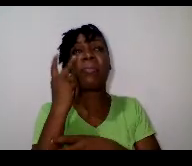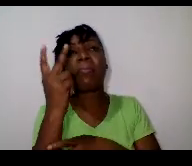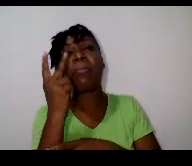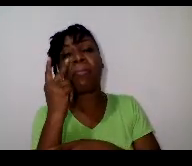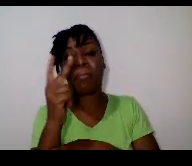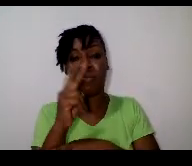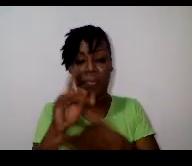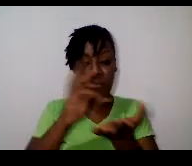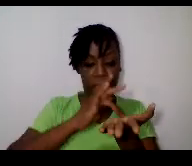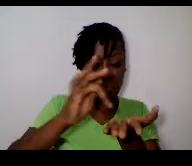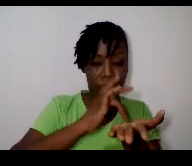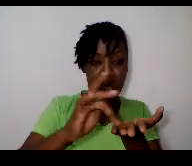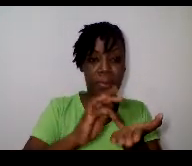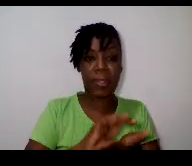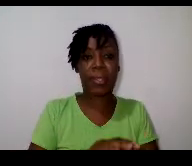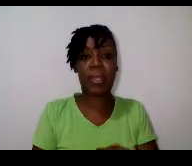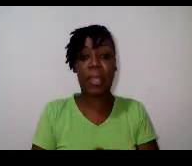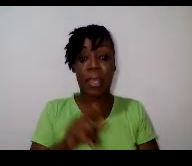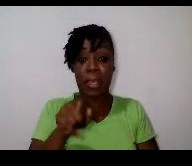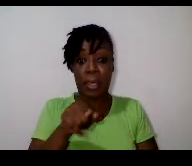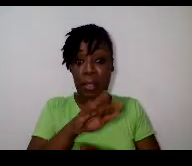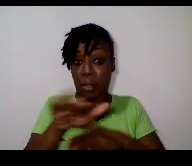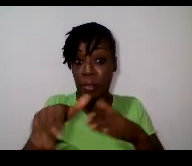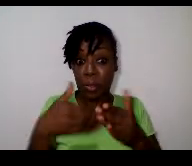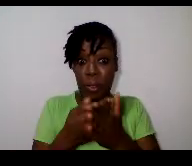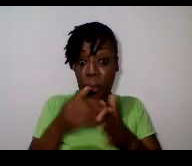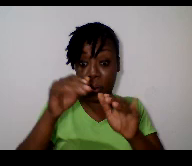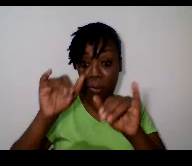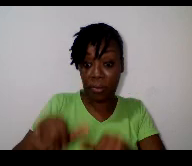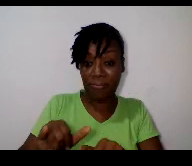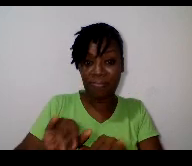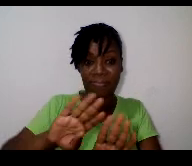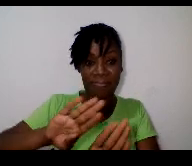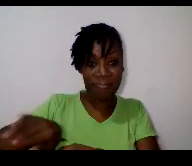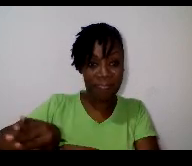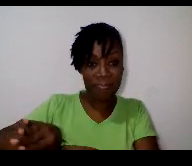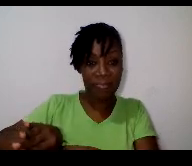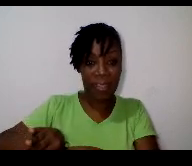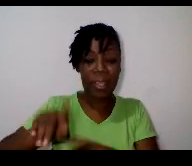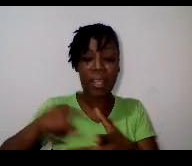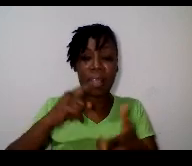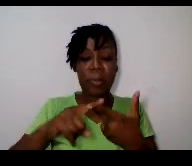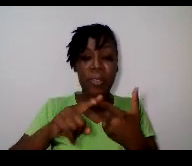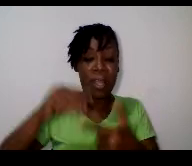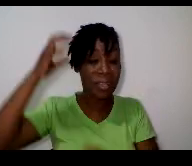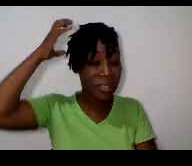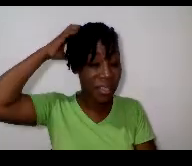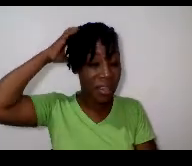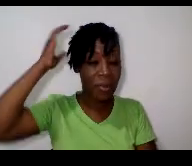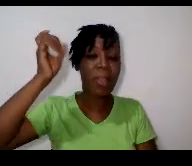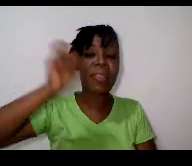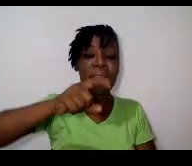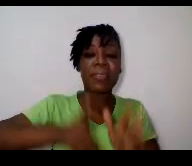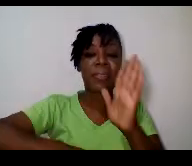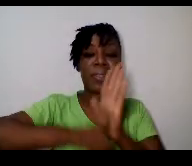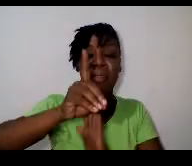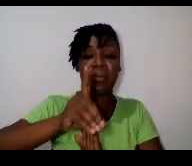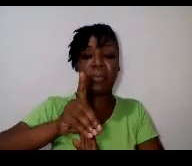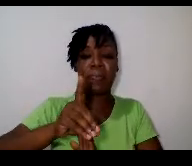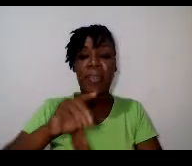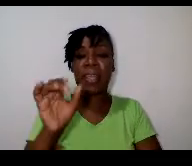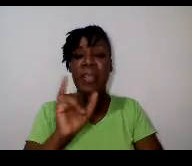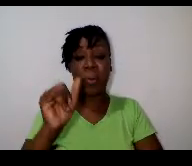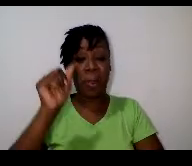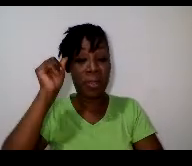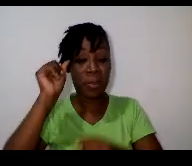hacer son todas las cosas que el cerebro necesita desarrollar, como les dije, en esta construcción de esta casa, de los 0 a